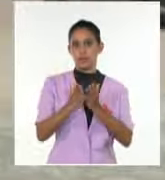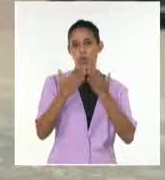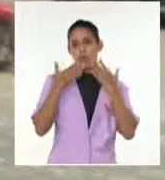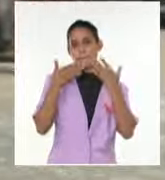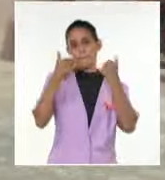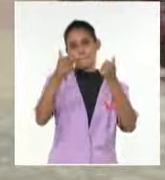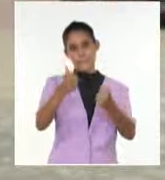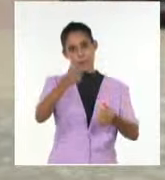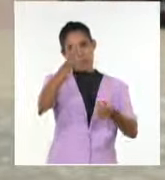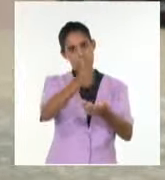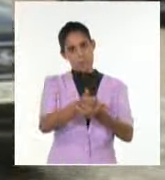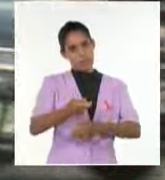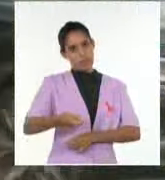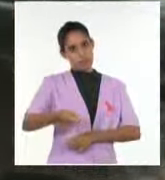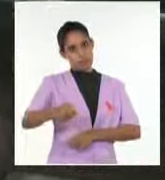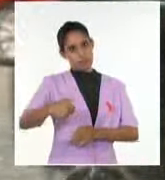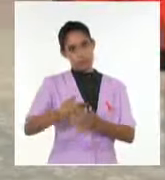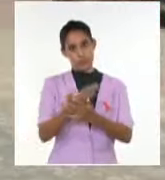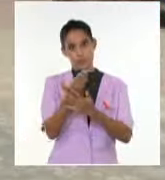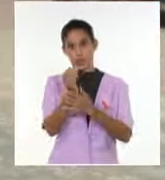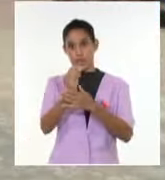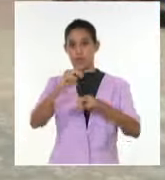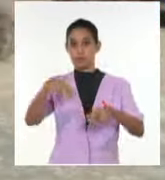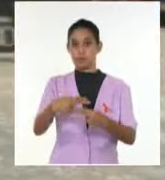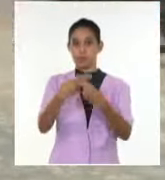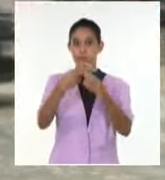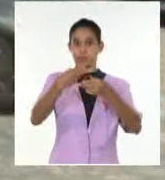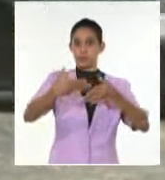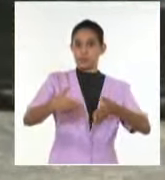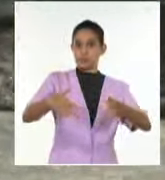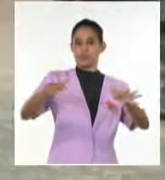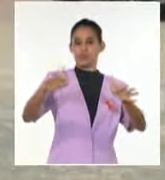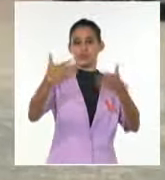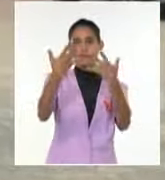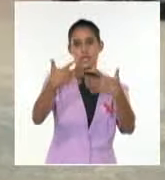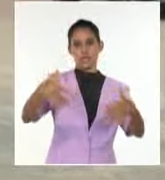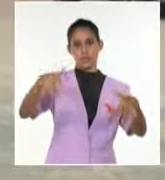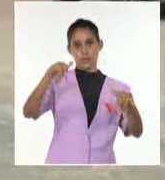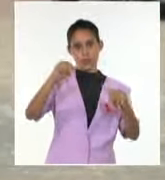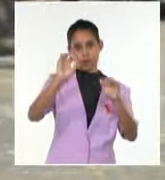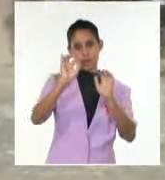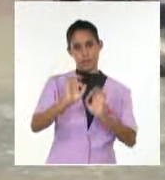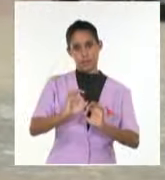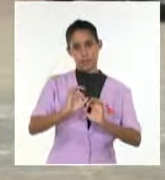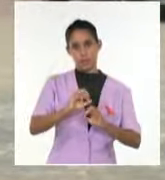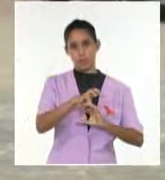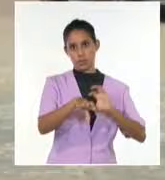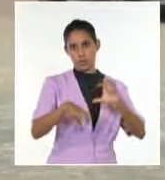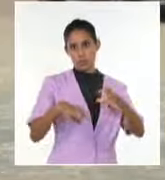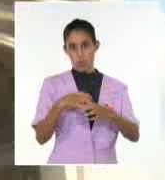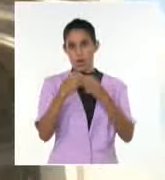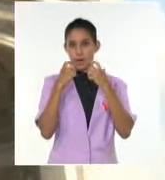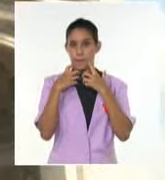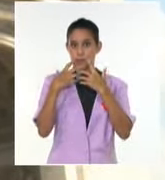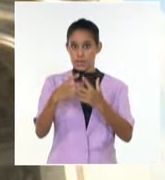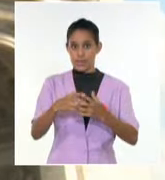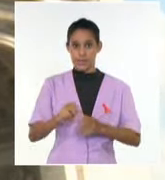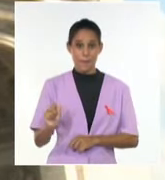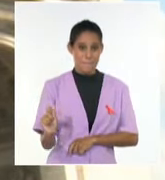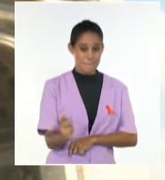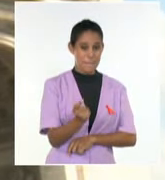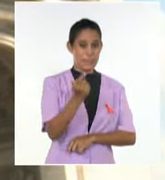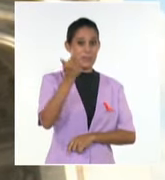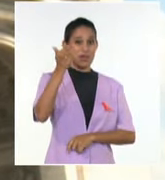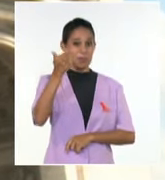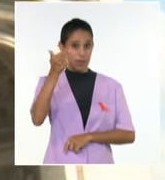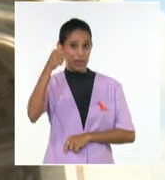motivo de la esperada y sui generis ceremonia inaugural, que tendrá como escenario el emblemático río Sena y por primera vez saldrá